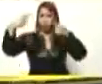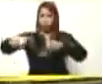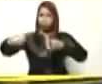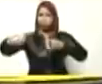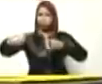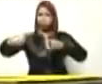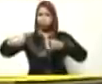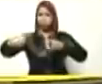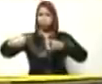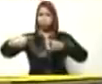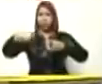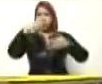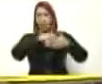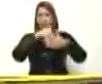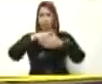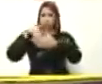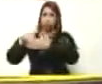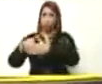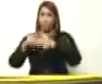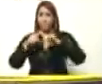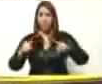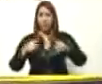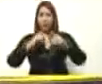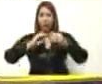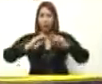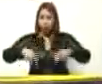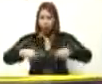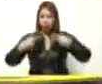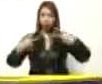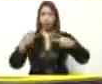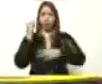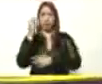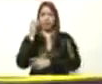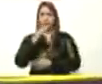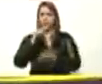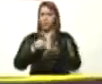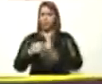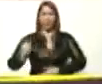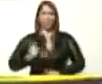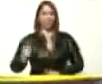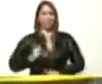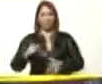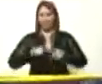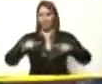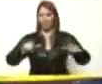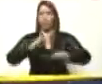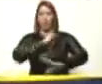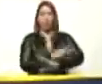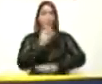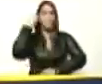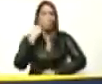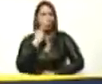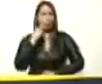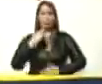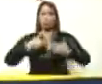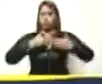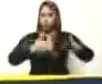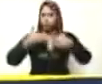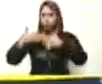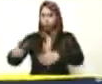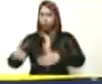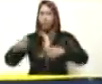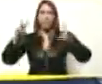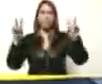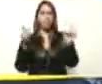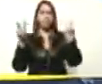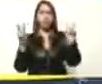la elección, para renovar la asamblea nacional, en cualquier escenario, las fuerzas bolivarianas, garantizaban, su